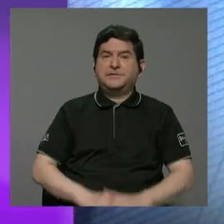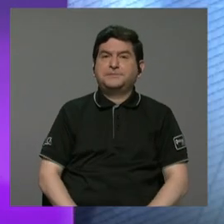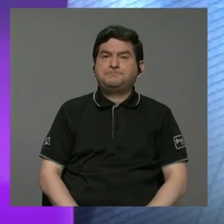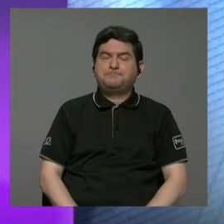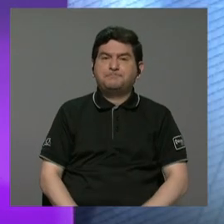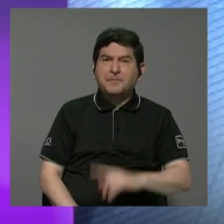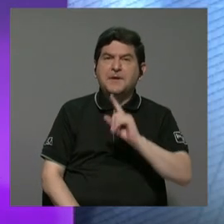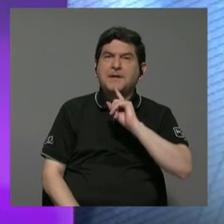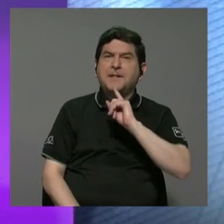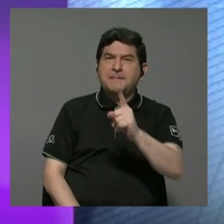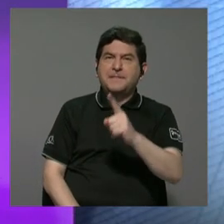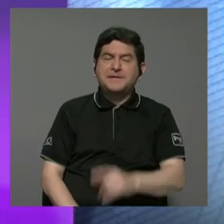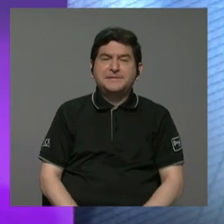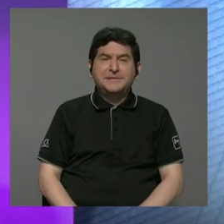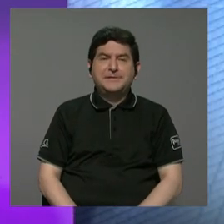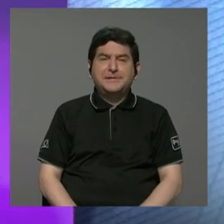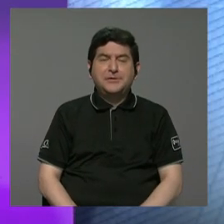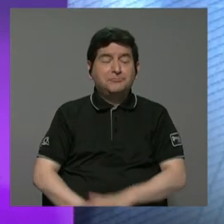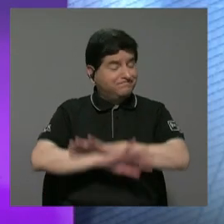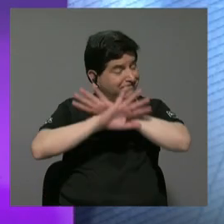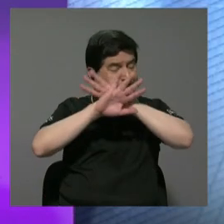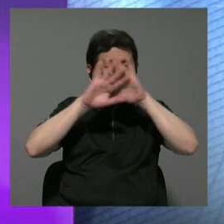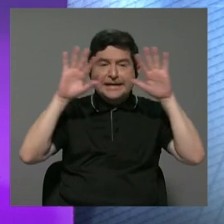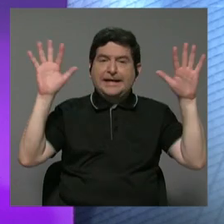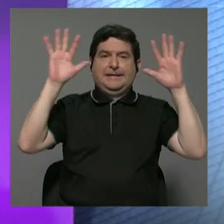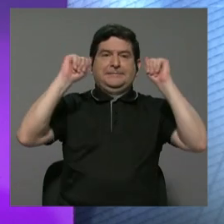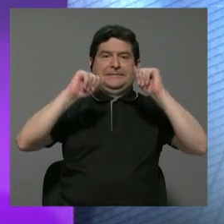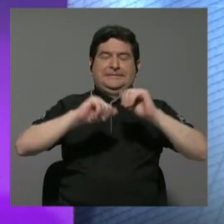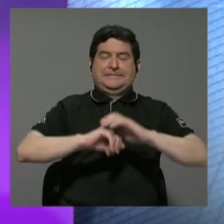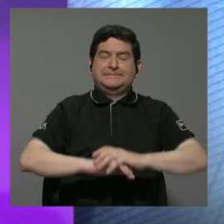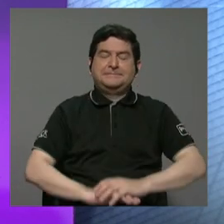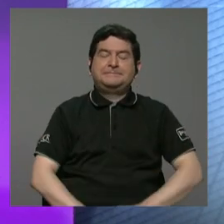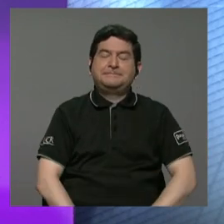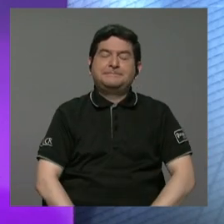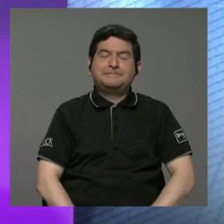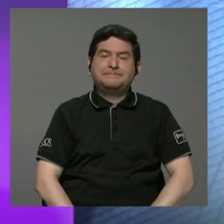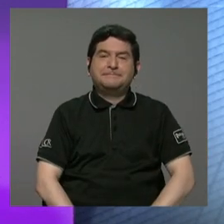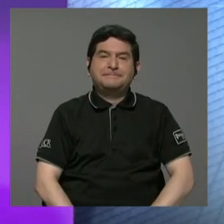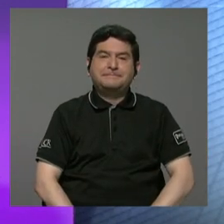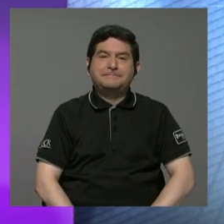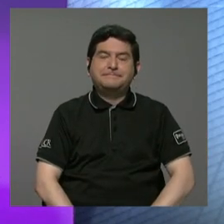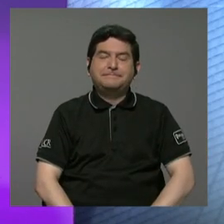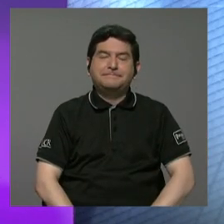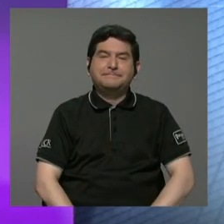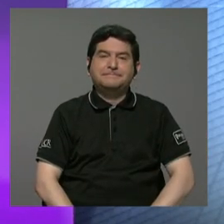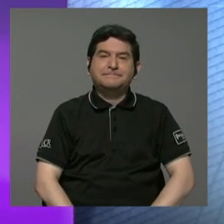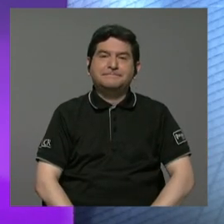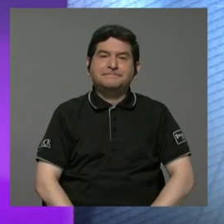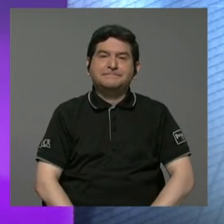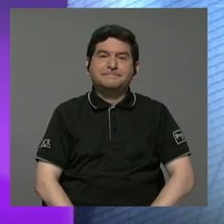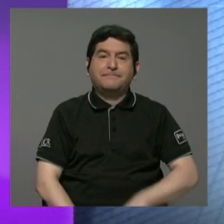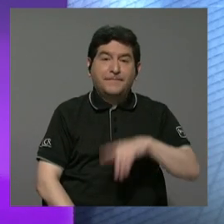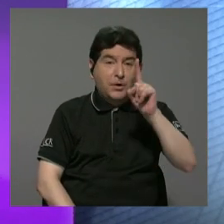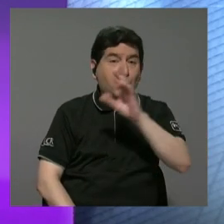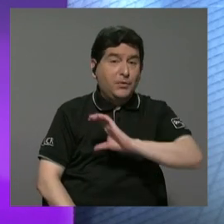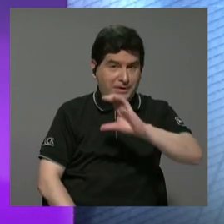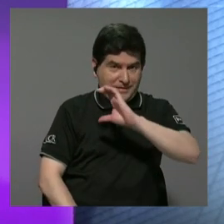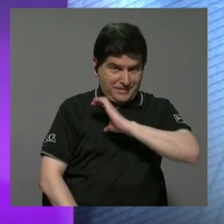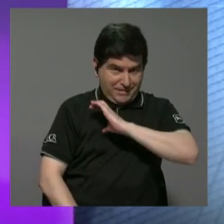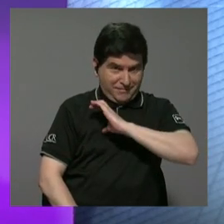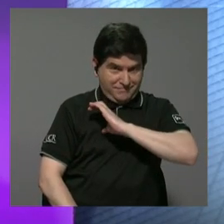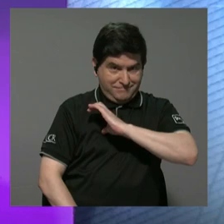vamos a decirlo con todas las palabras y con toda la claridad, una de las